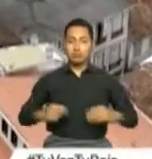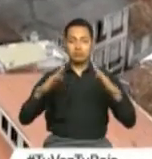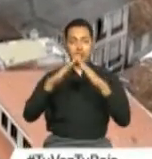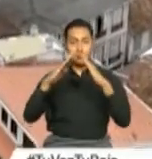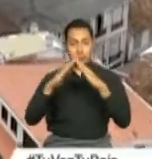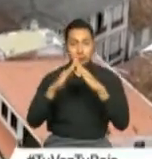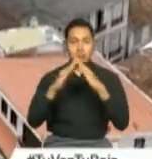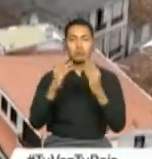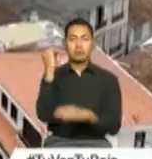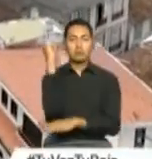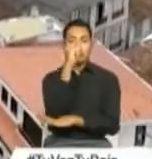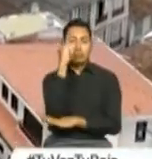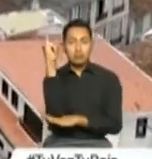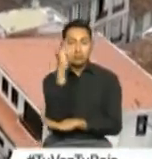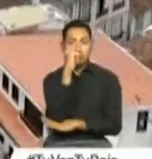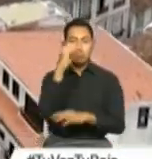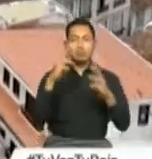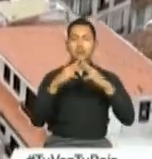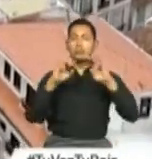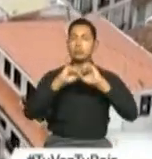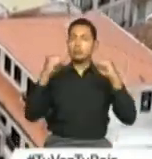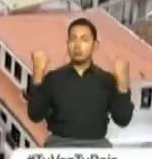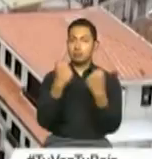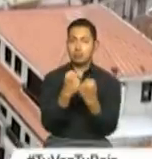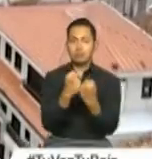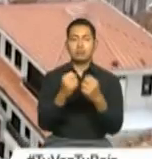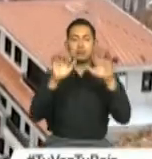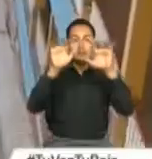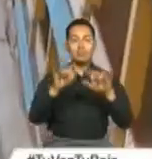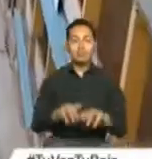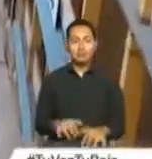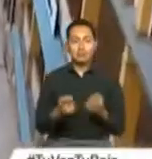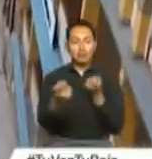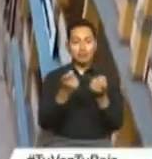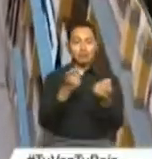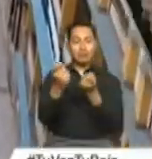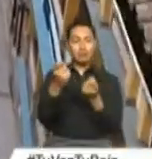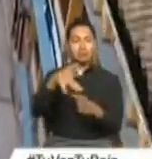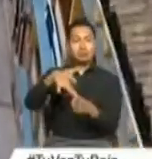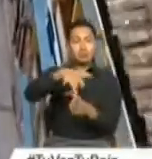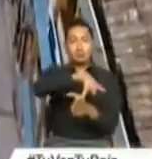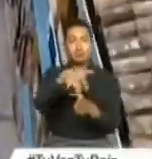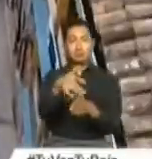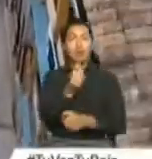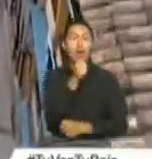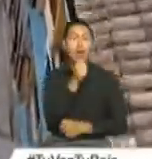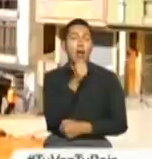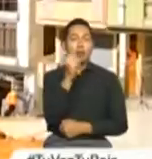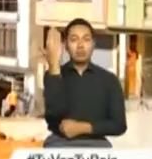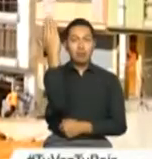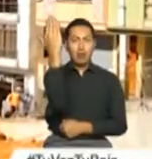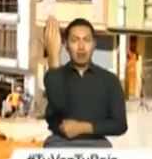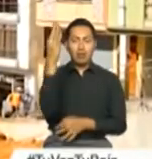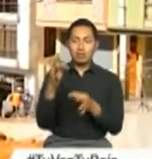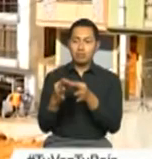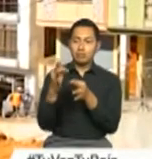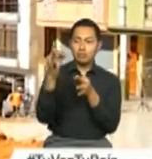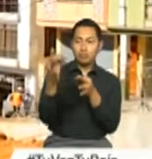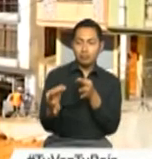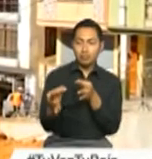y Productividad, de Inclusión Económica y Social y los secretarios de Gestión de Riesgos, del Agua y los alcaldes de Zaruma y